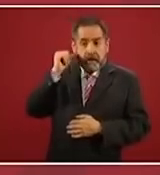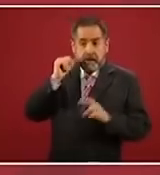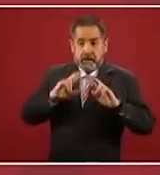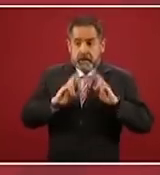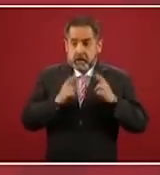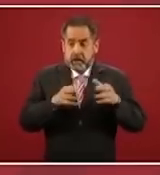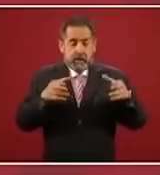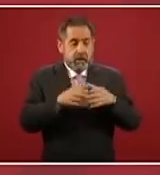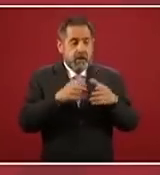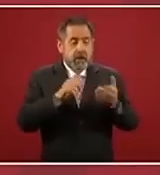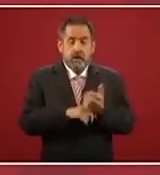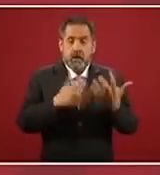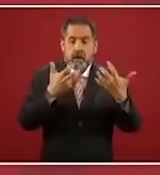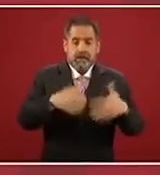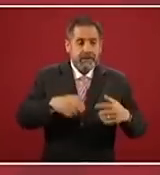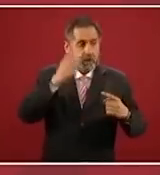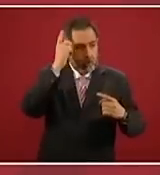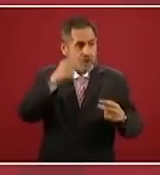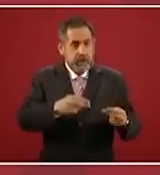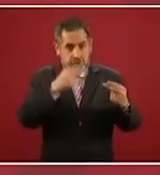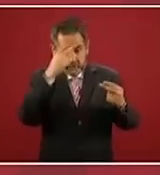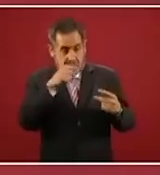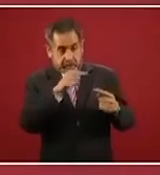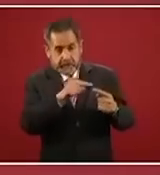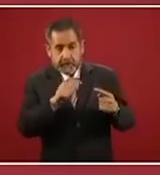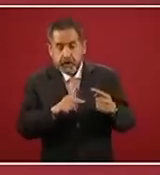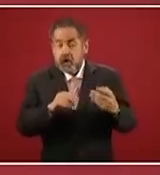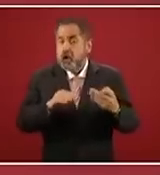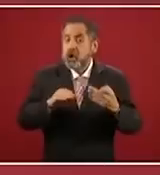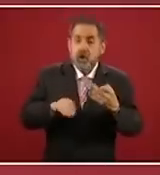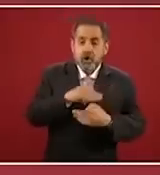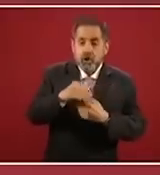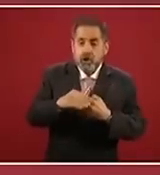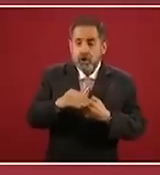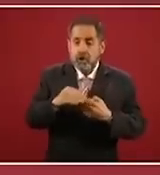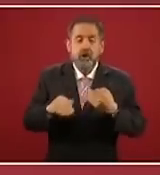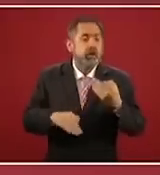tuvimos con empresarios de México, todos